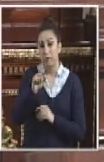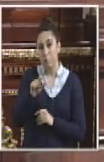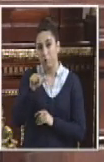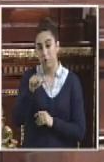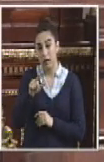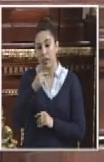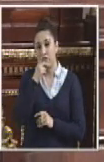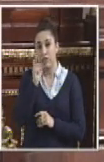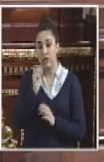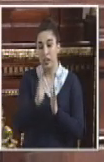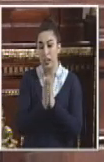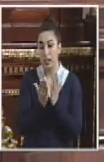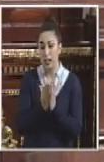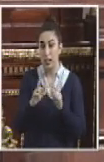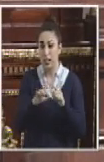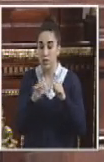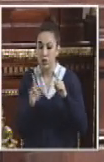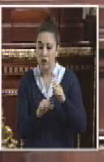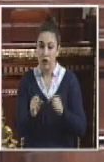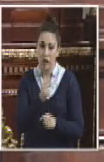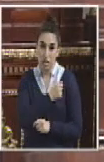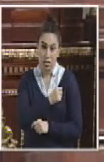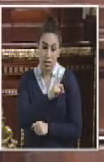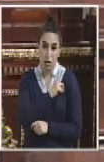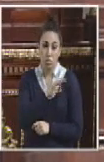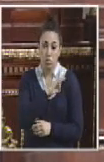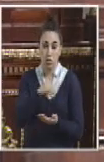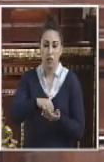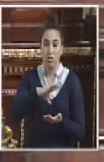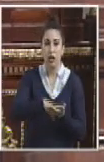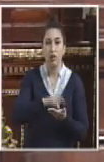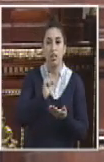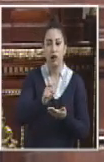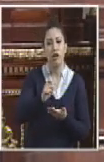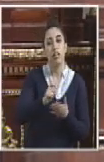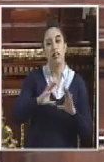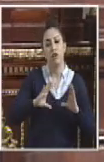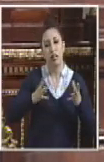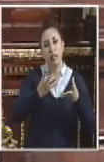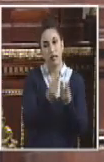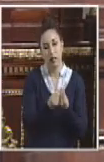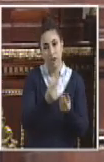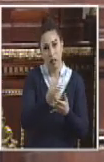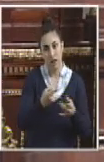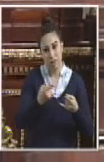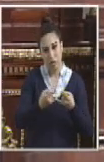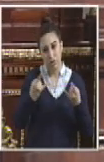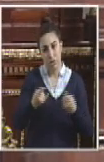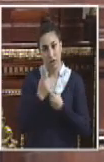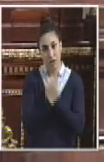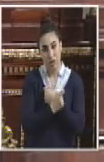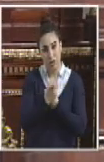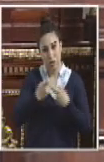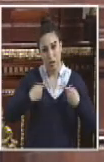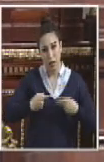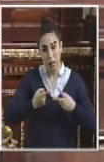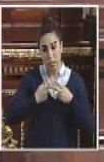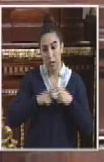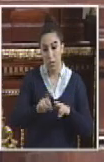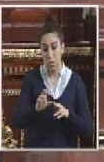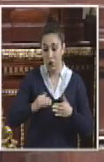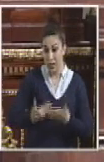Salud digitalizada será incorporada al expediente clínico electrónico y persistirá desde el nacimiento hasta la